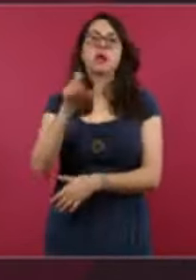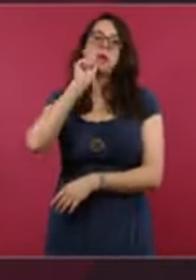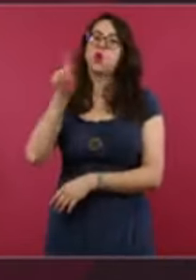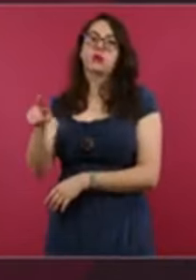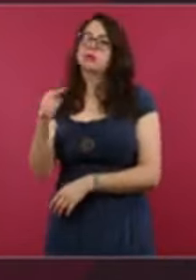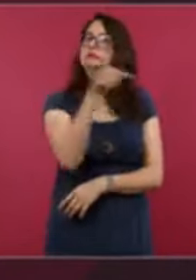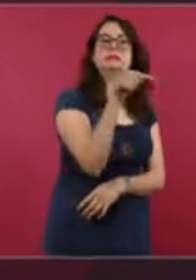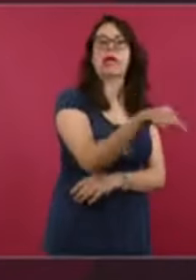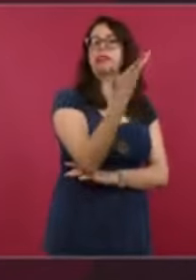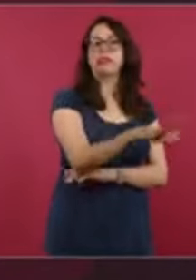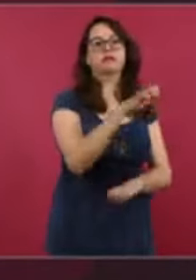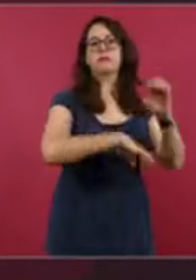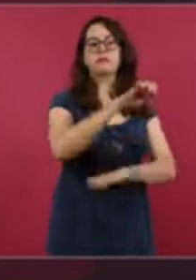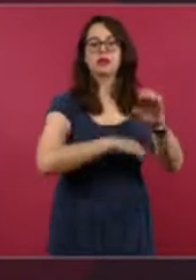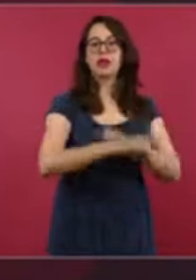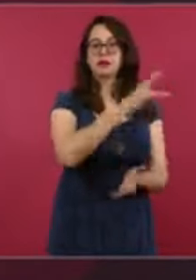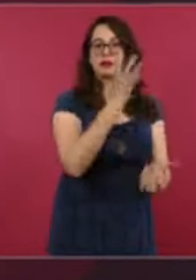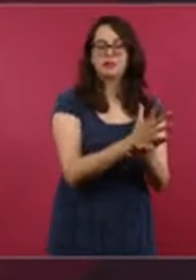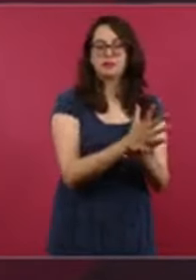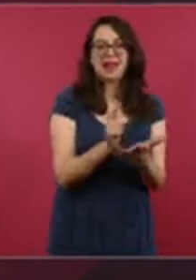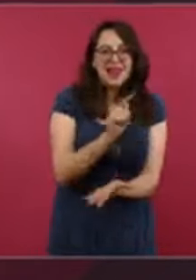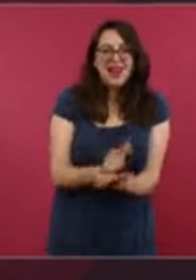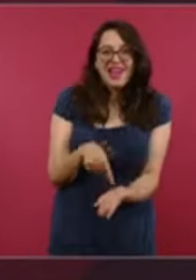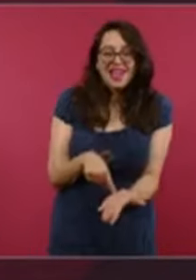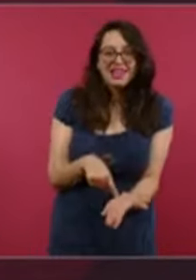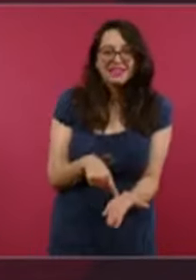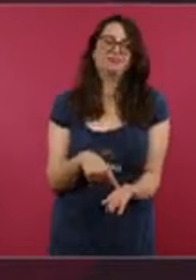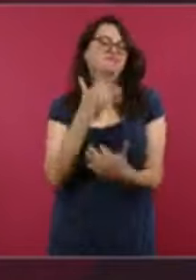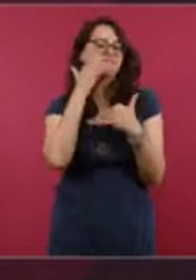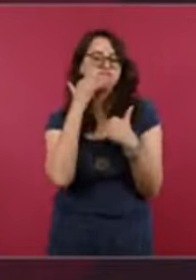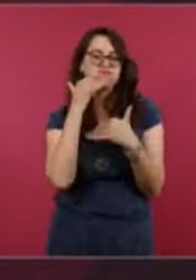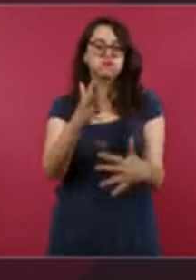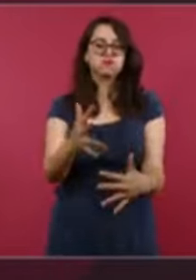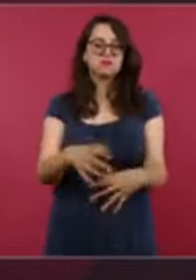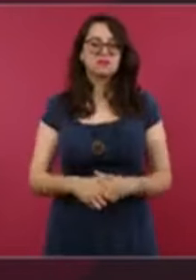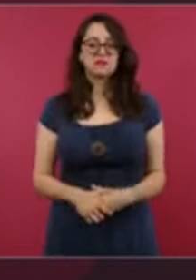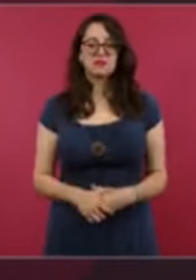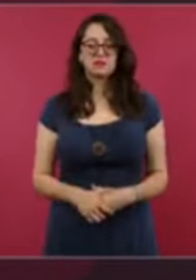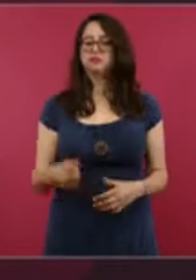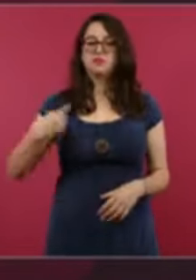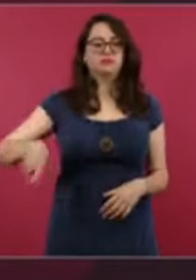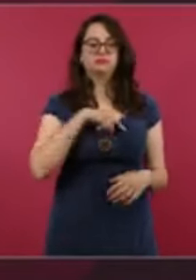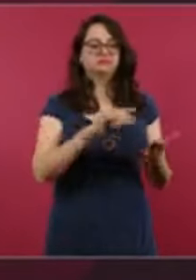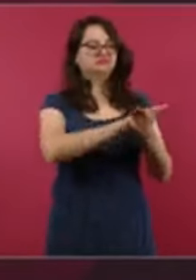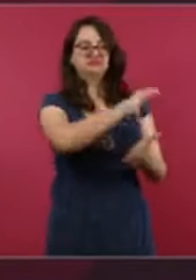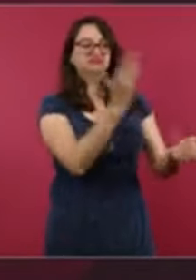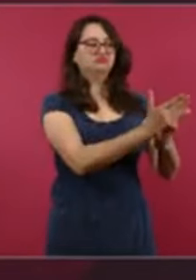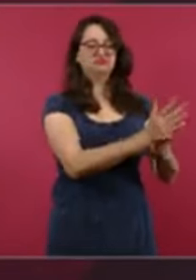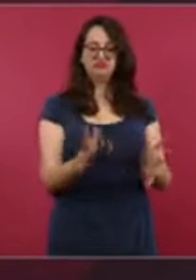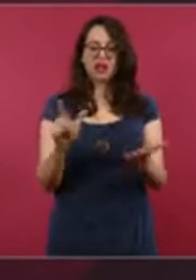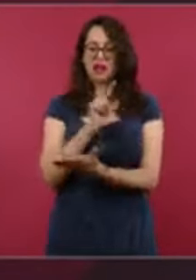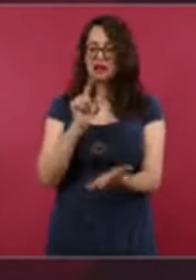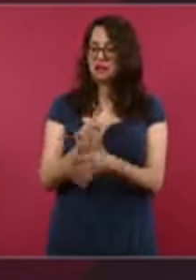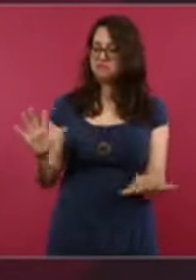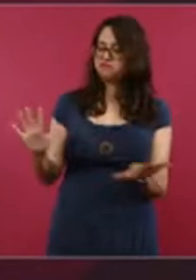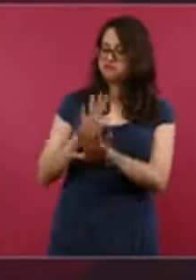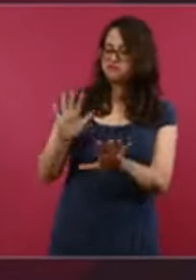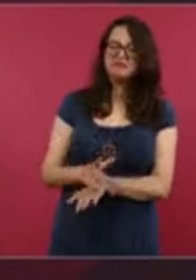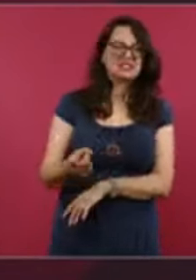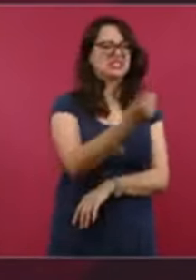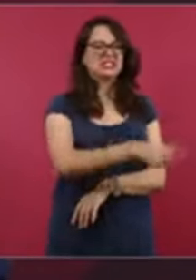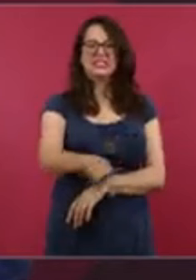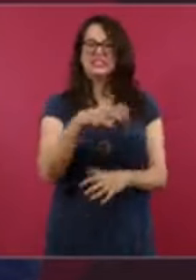amparo del poder público. Una gran corrupción. Hemos padecido campañas de desprestigio. Llegaron al